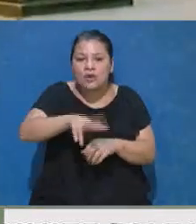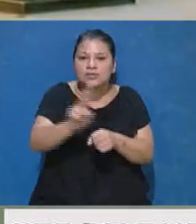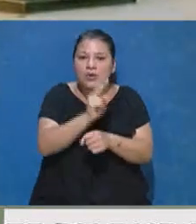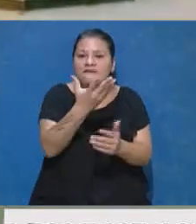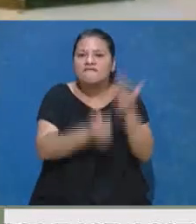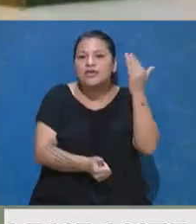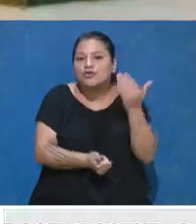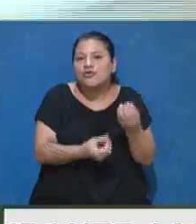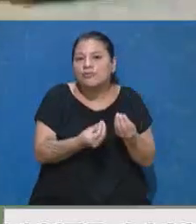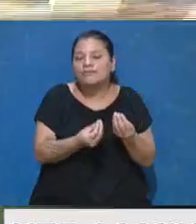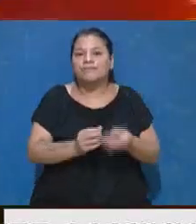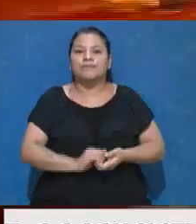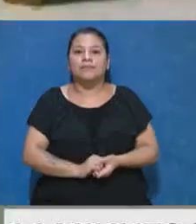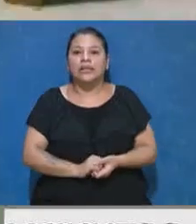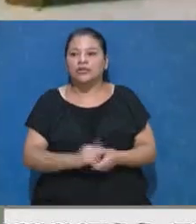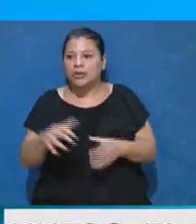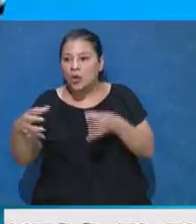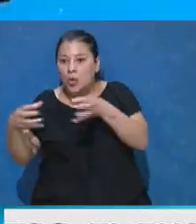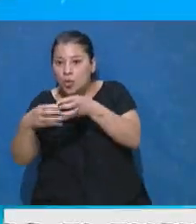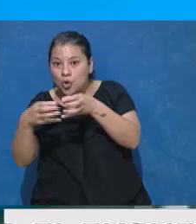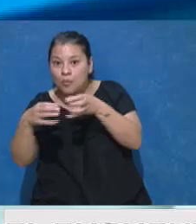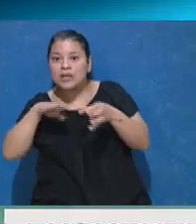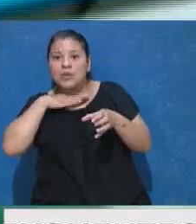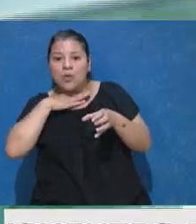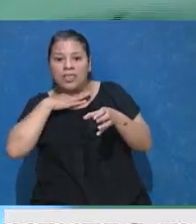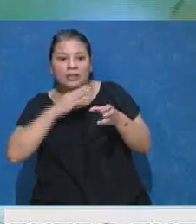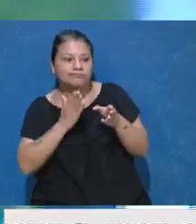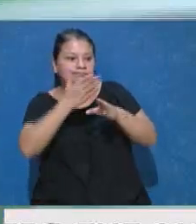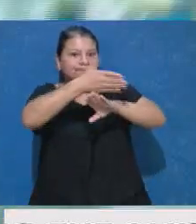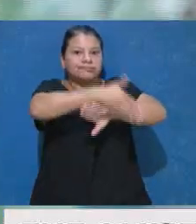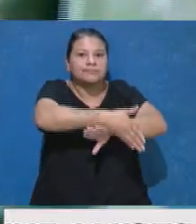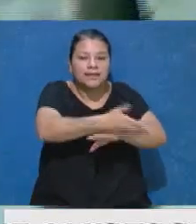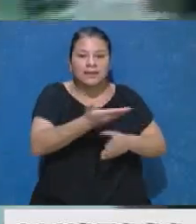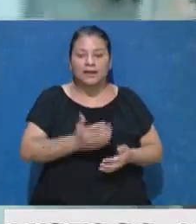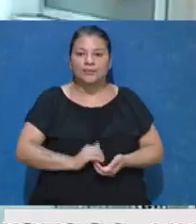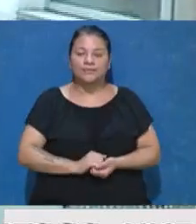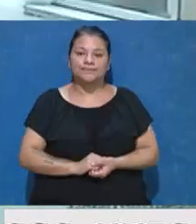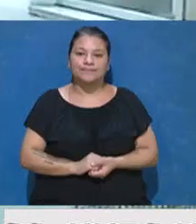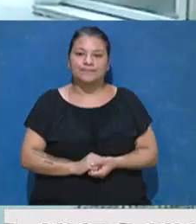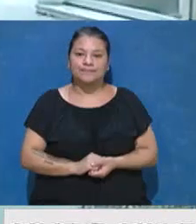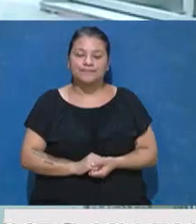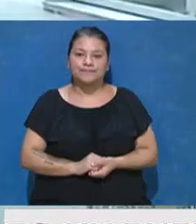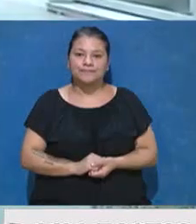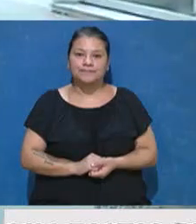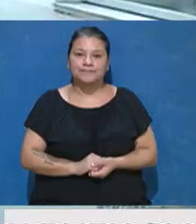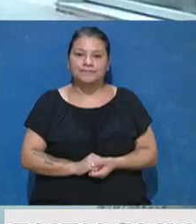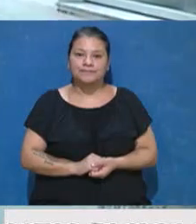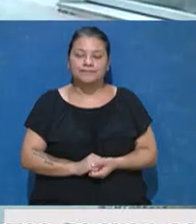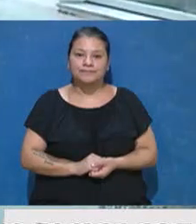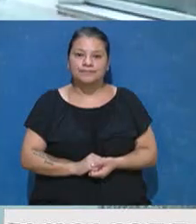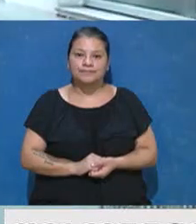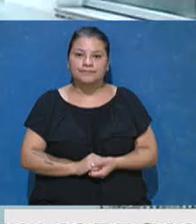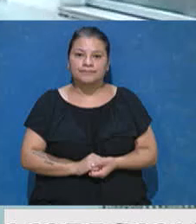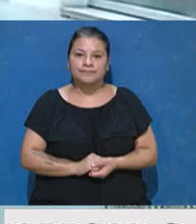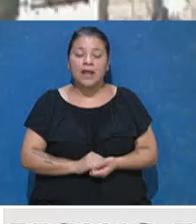que haya ocurrido esto el hecho de que hayan podido ingresar los los delincuentes armados esto es por sobre todas